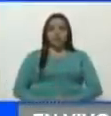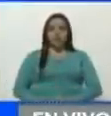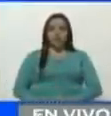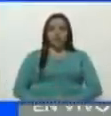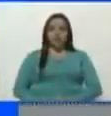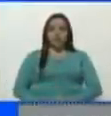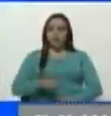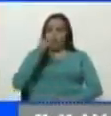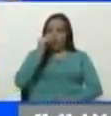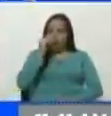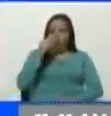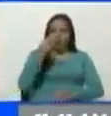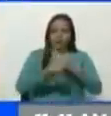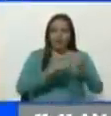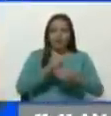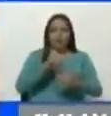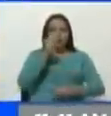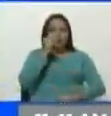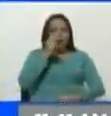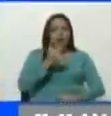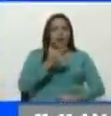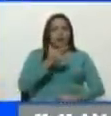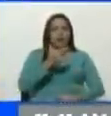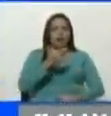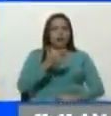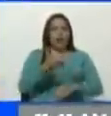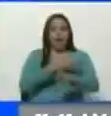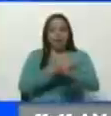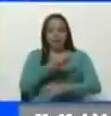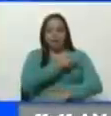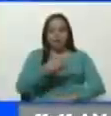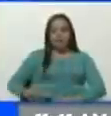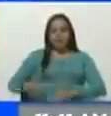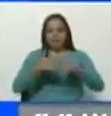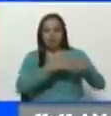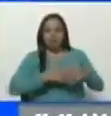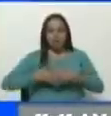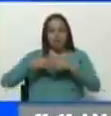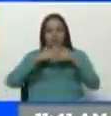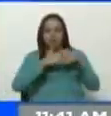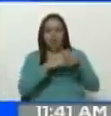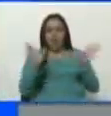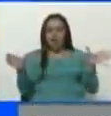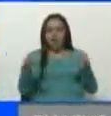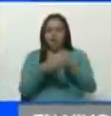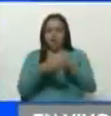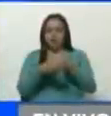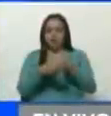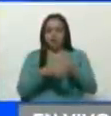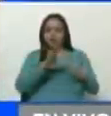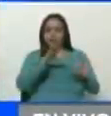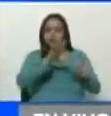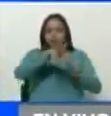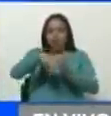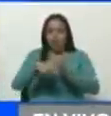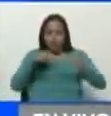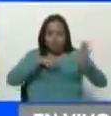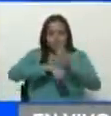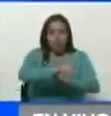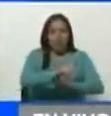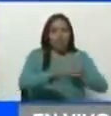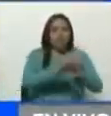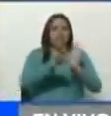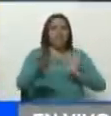Fitzgerald Kennedy, presidente de los Estados Unidos. Es decir, el bandolerismo entró por derecho propio a